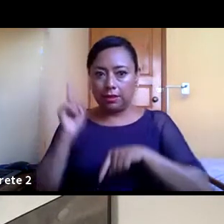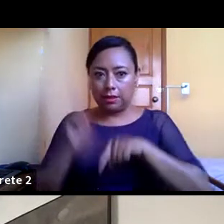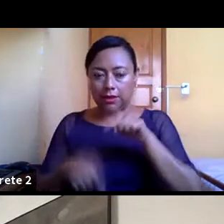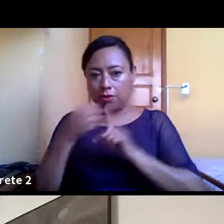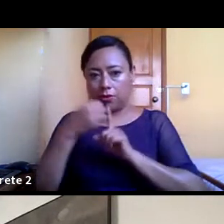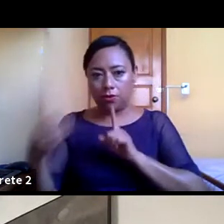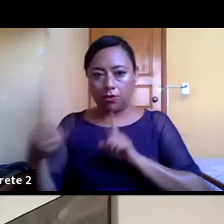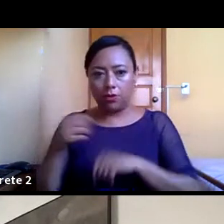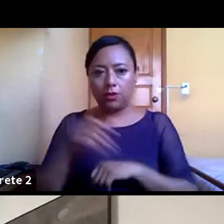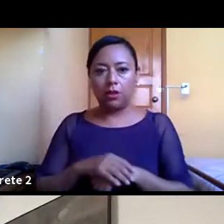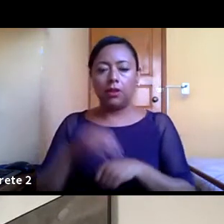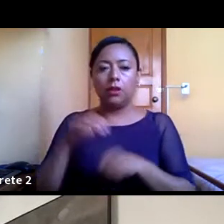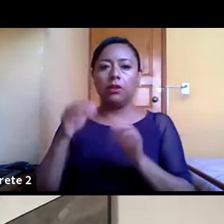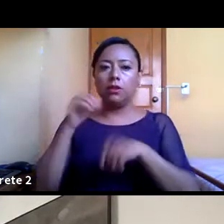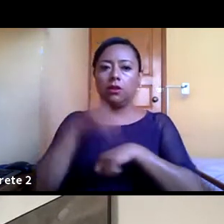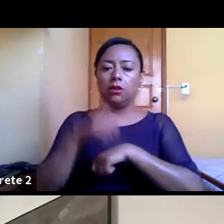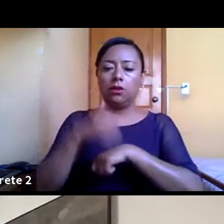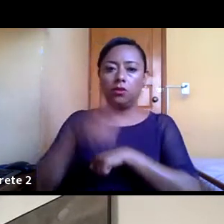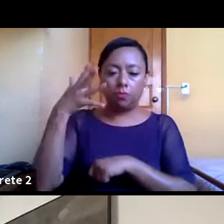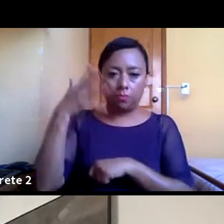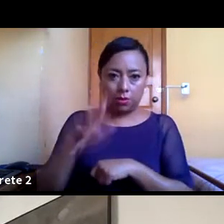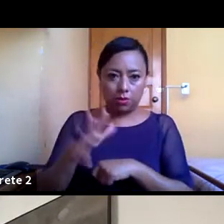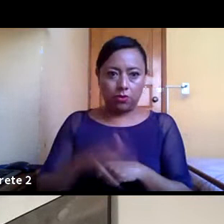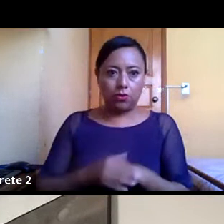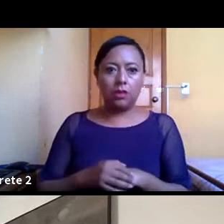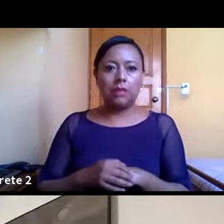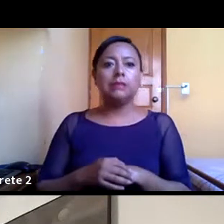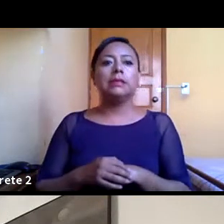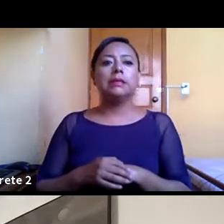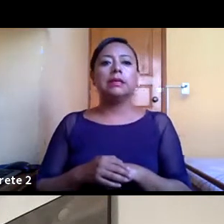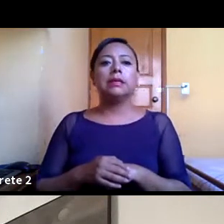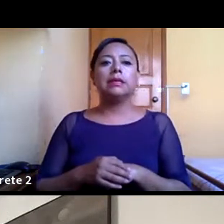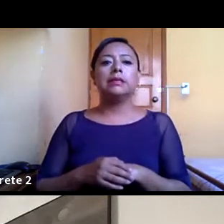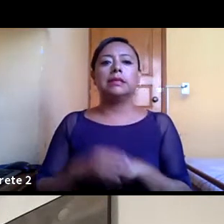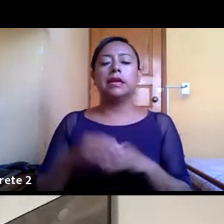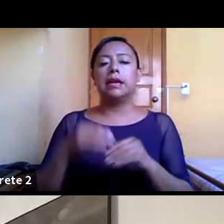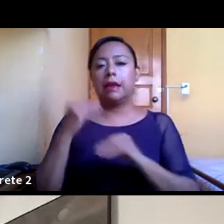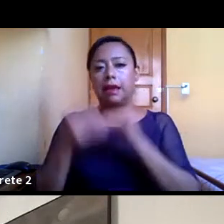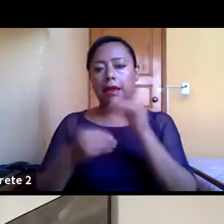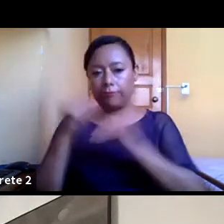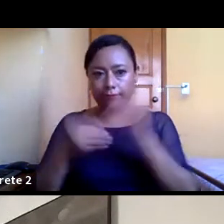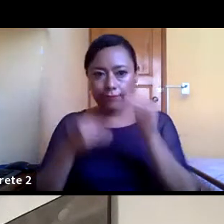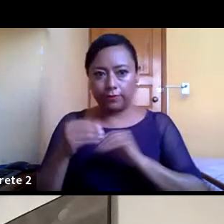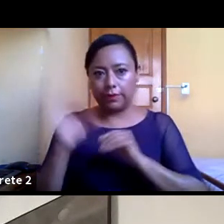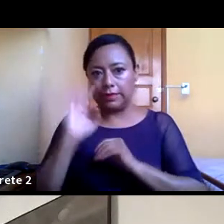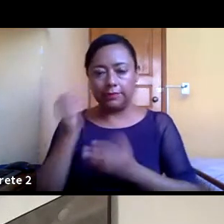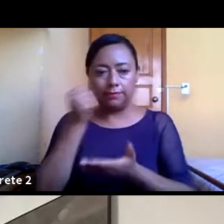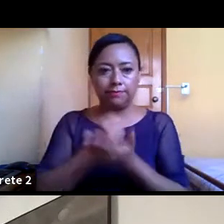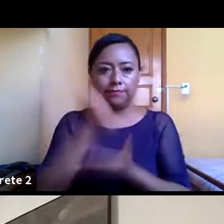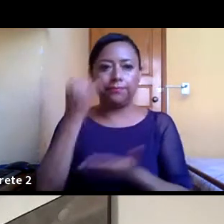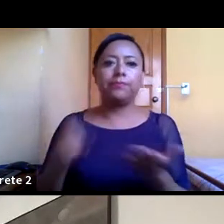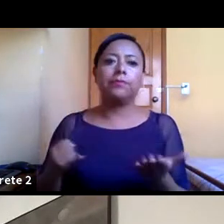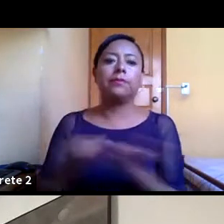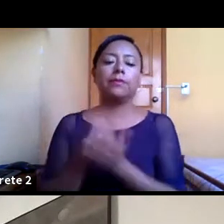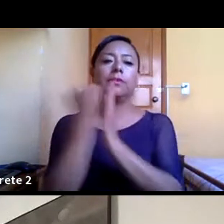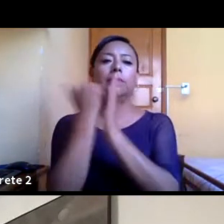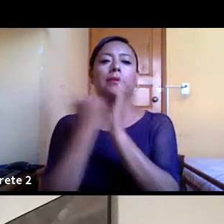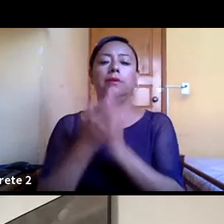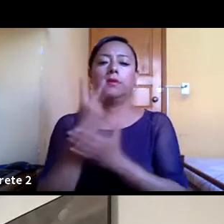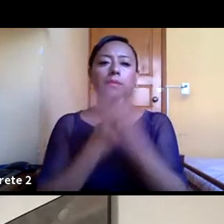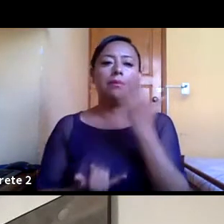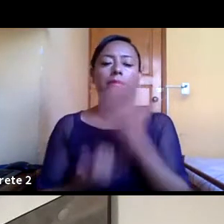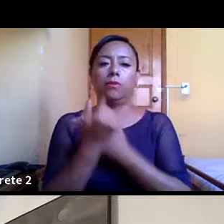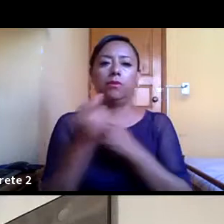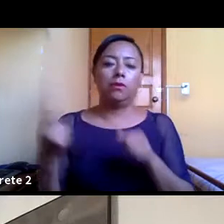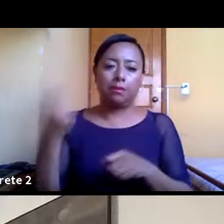día sería el punto 10, que es lectura, discusión y, en su caso, aprobación del dictamen a la iniciativa con proyecto de decreto por